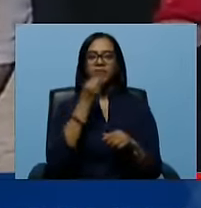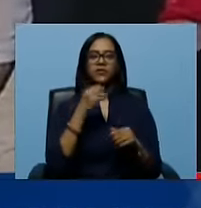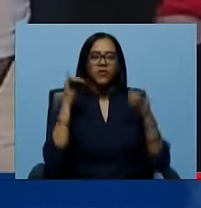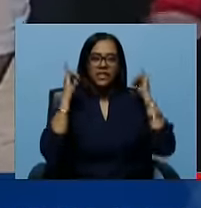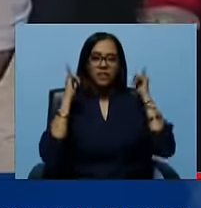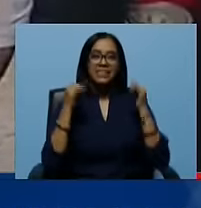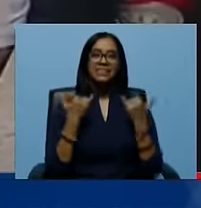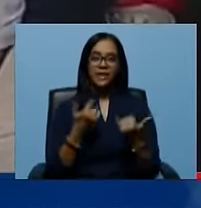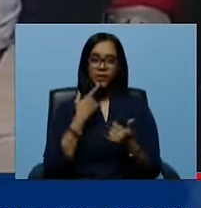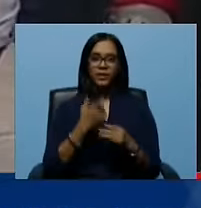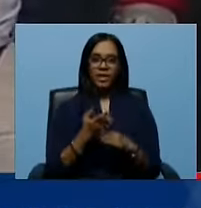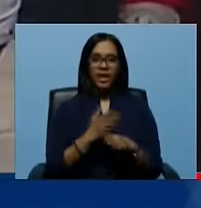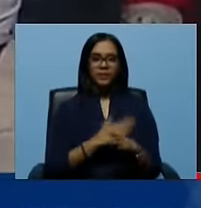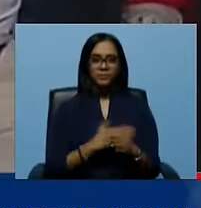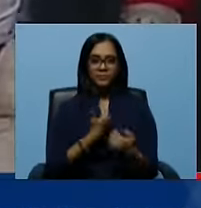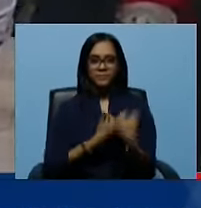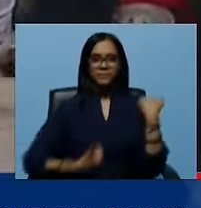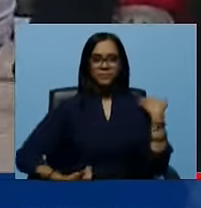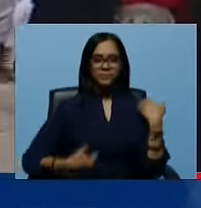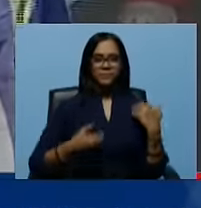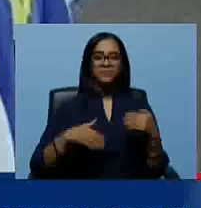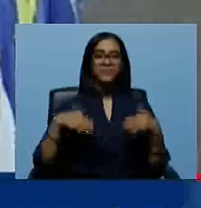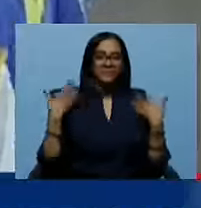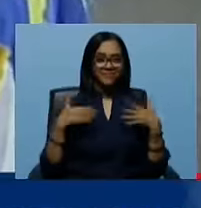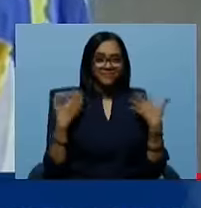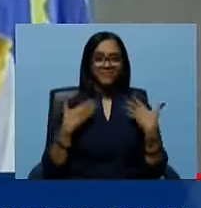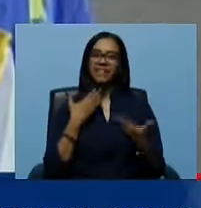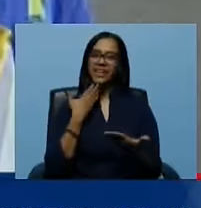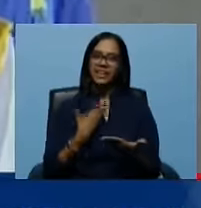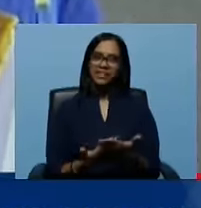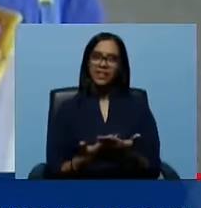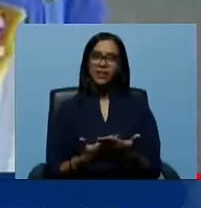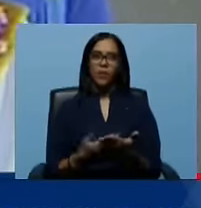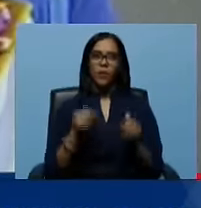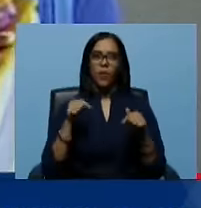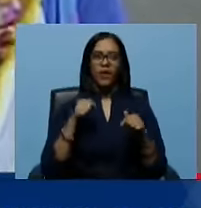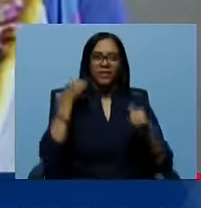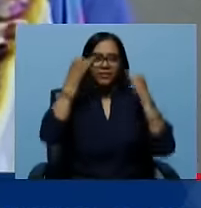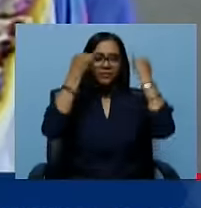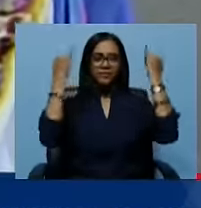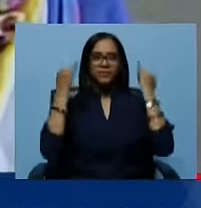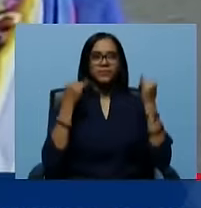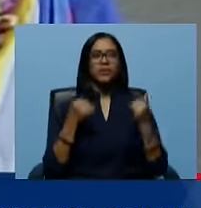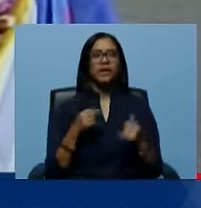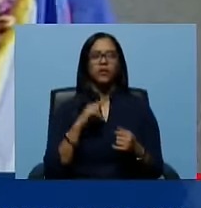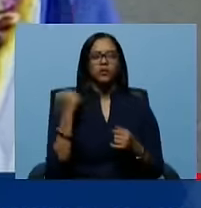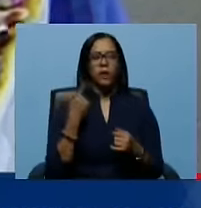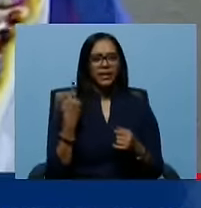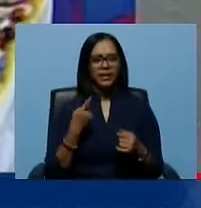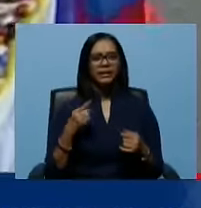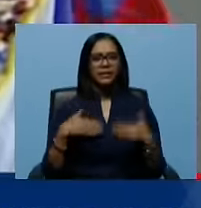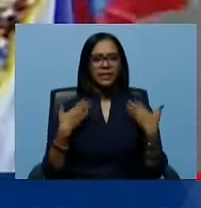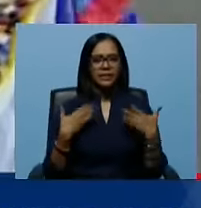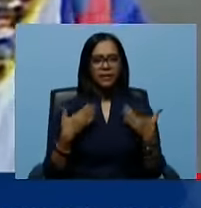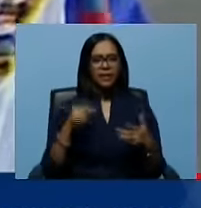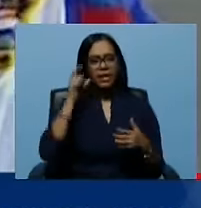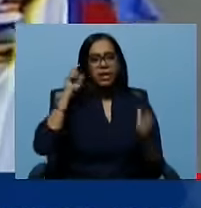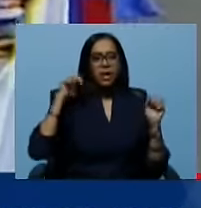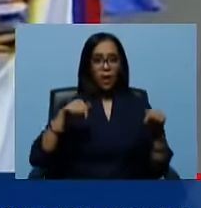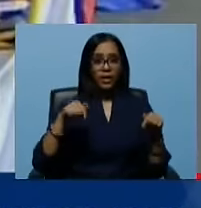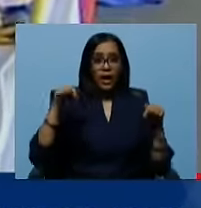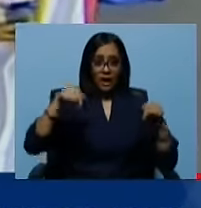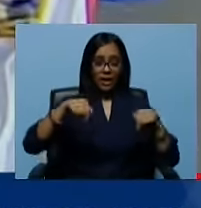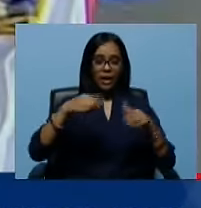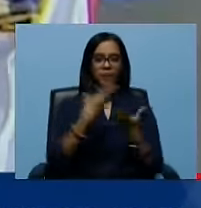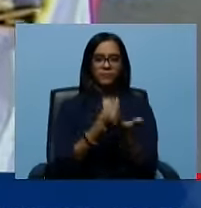verdad, presidente, estamos bastante contentos y agradecidos con esta iniciativa que no nada más se está celebrando en el día de hoy acá en el